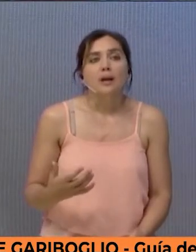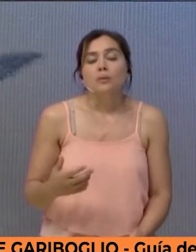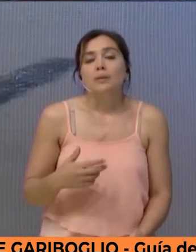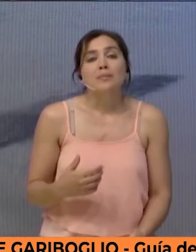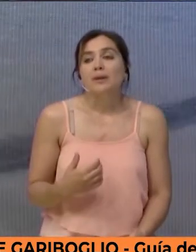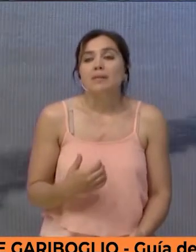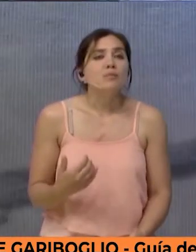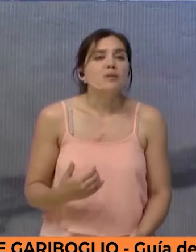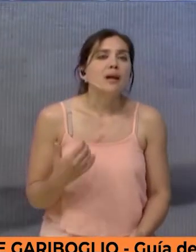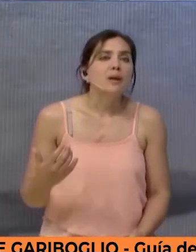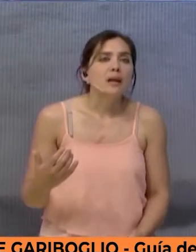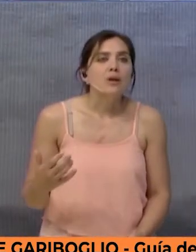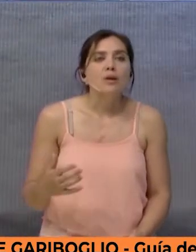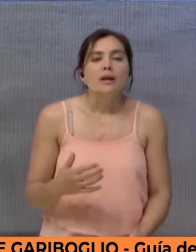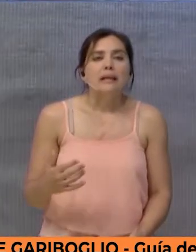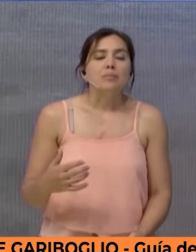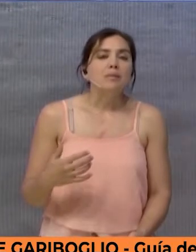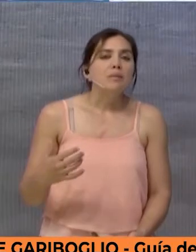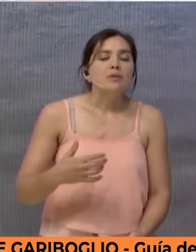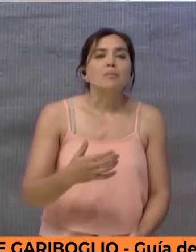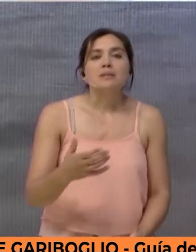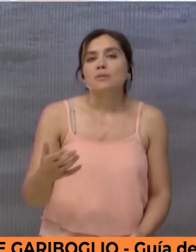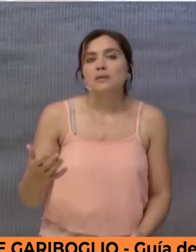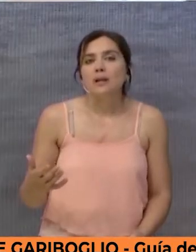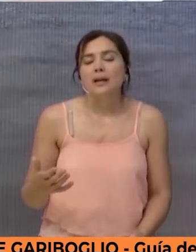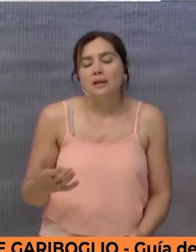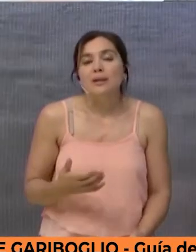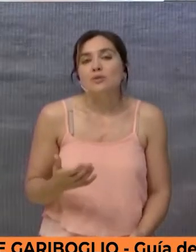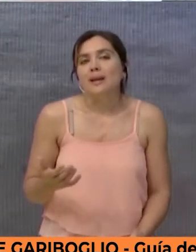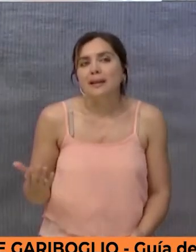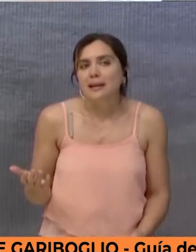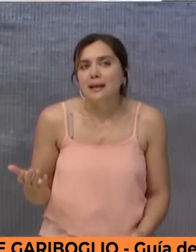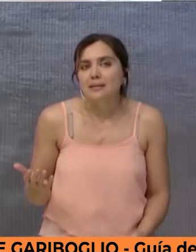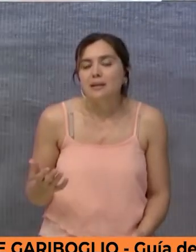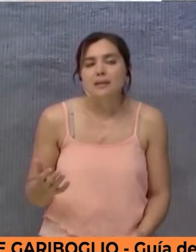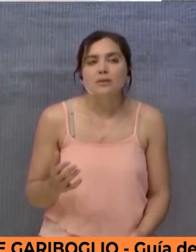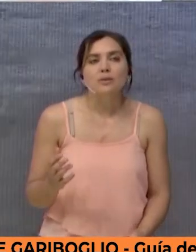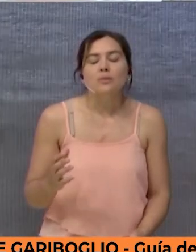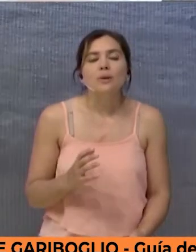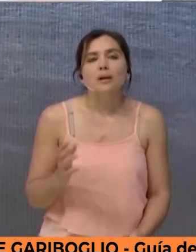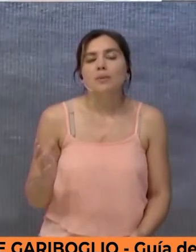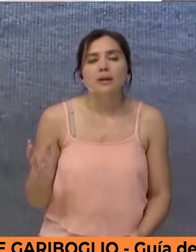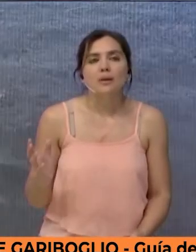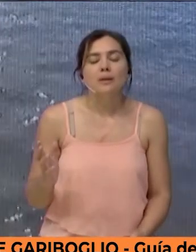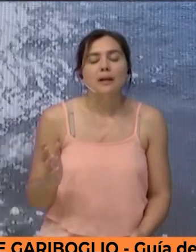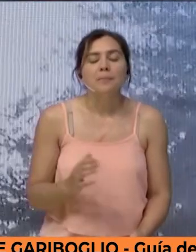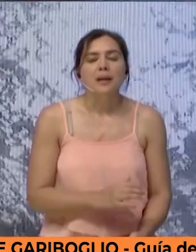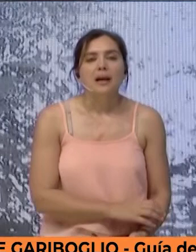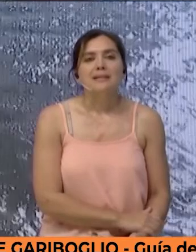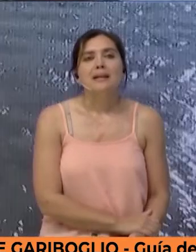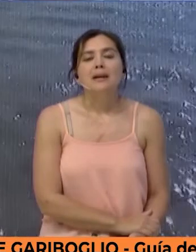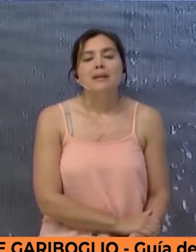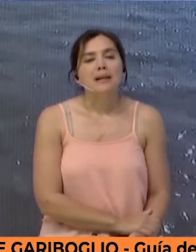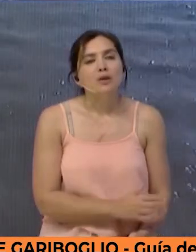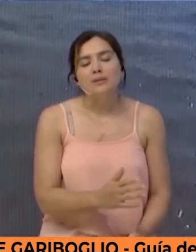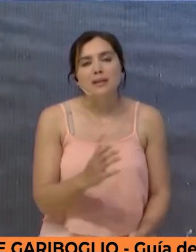tener, justamente porque vivimos al lado del río y vivimos además en una zona de islas. Esto nunca hay que perderlo de vista,